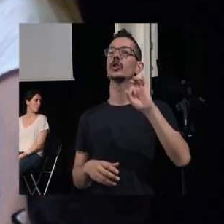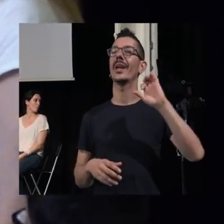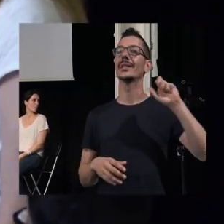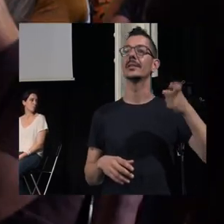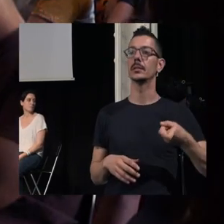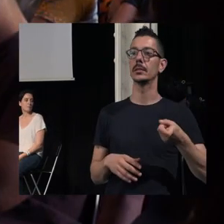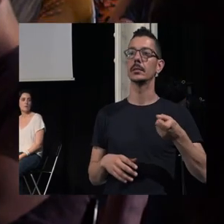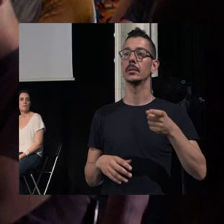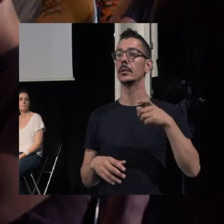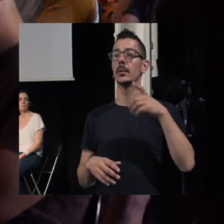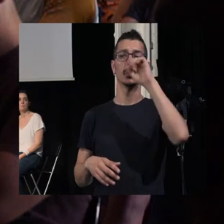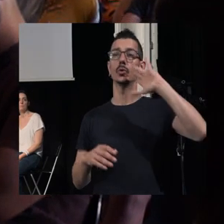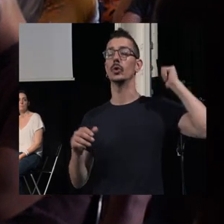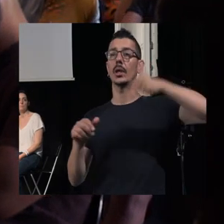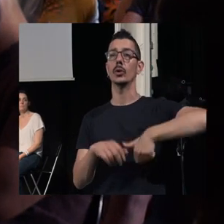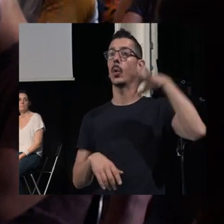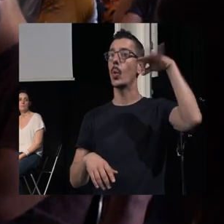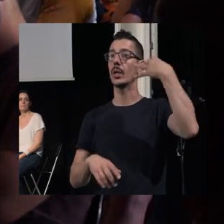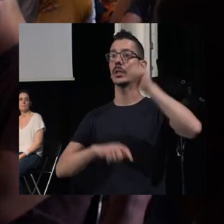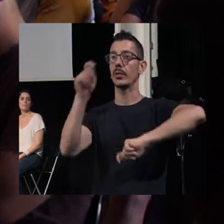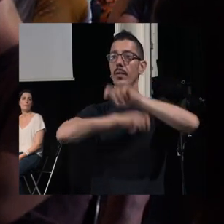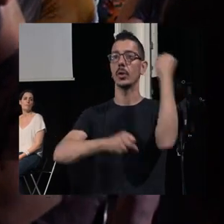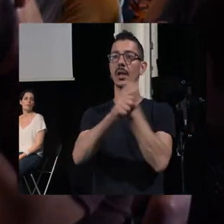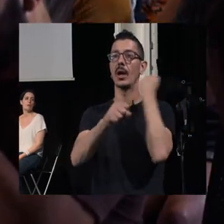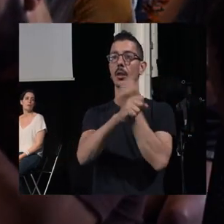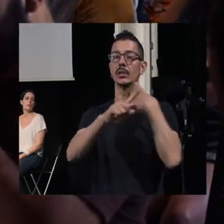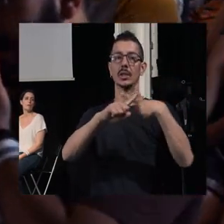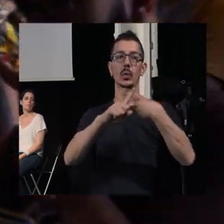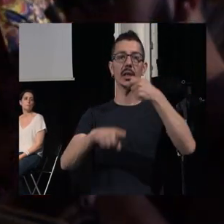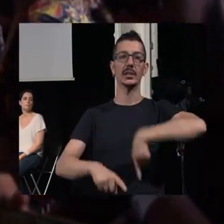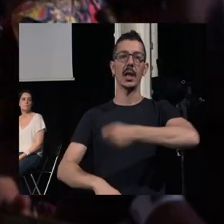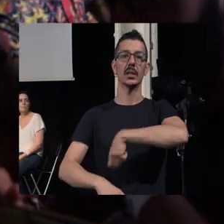5 años única asociación de trabajadoras sexuales en España.